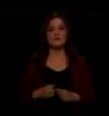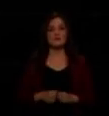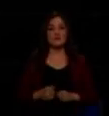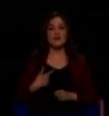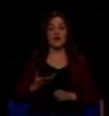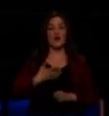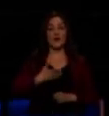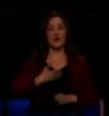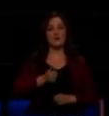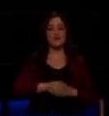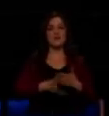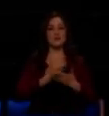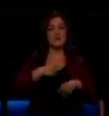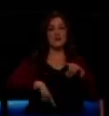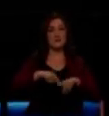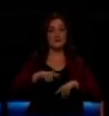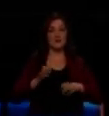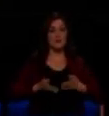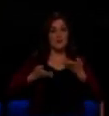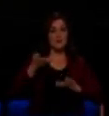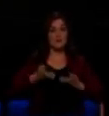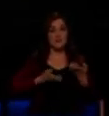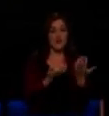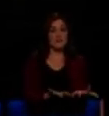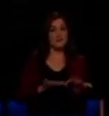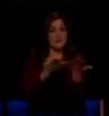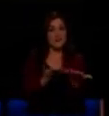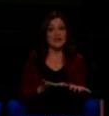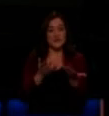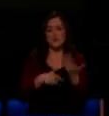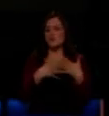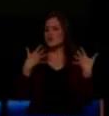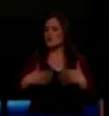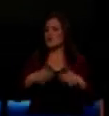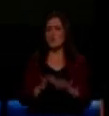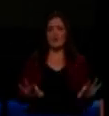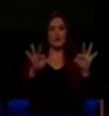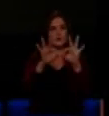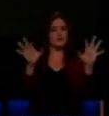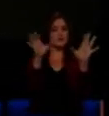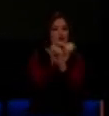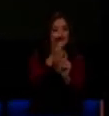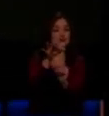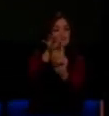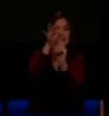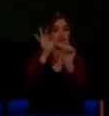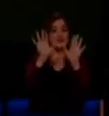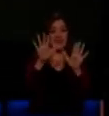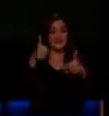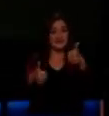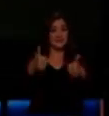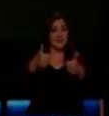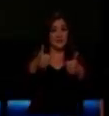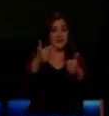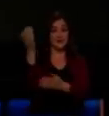Hola Milton, amigos televidentes, mucha emoción y expectativa además por esta gala, una gran noche donde las 10 candidatas a